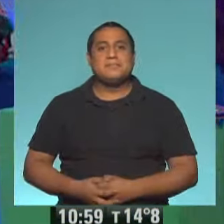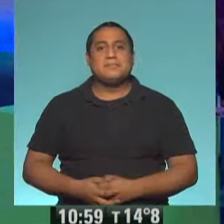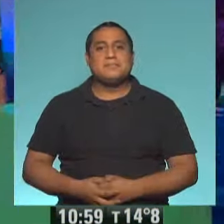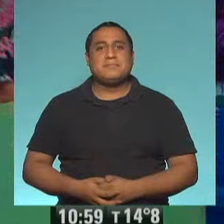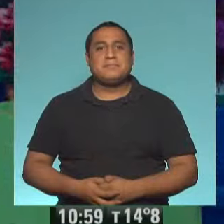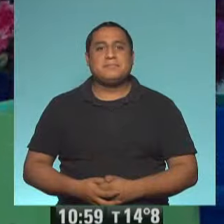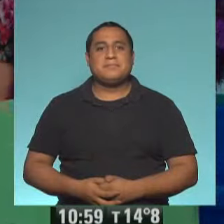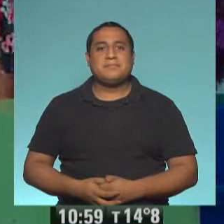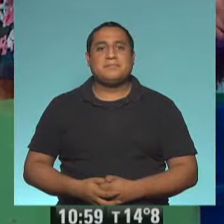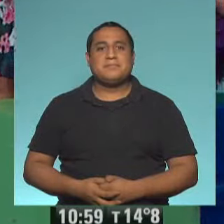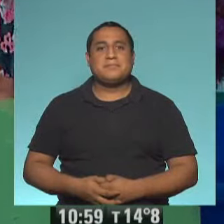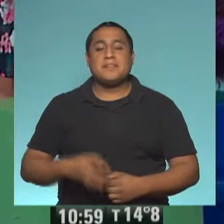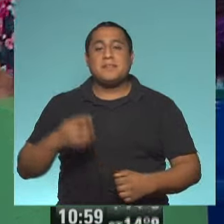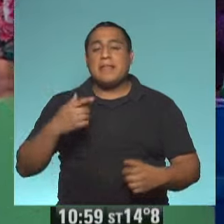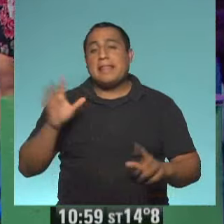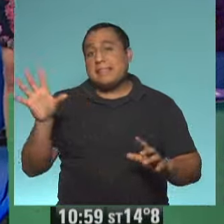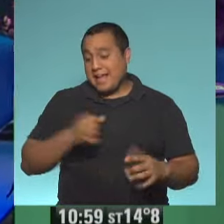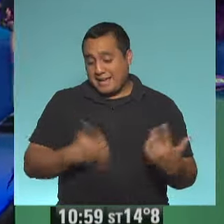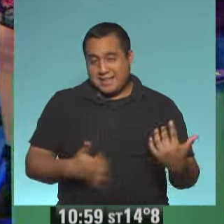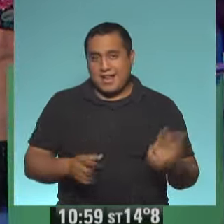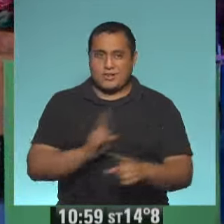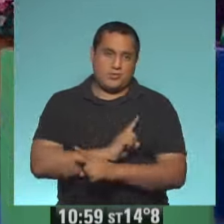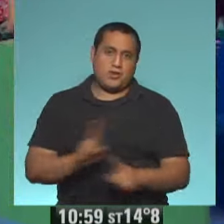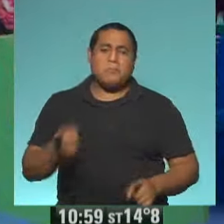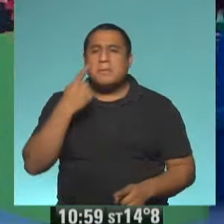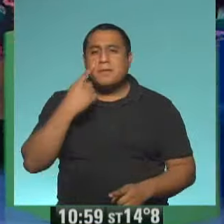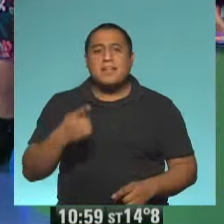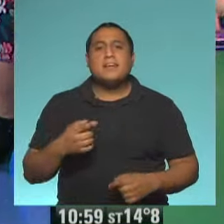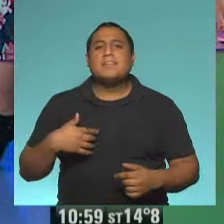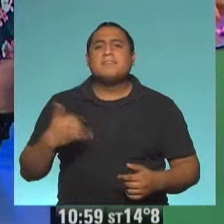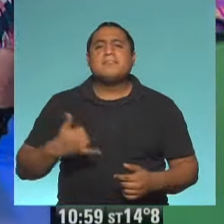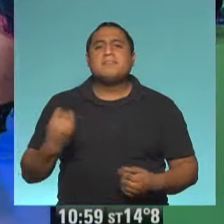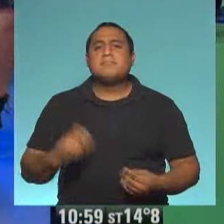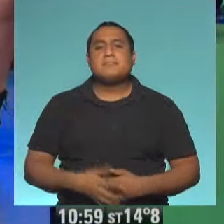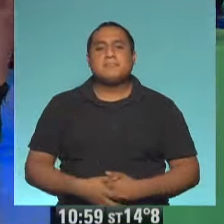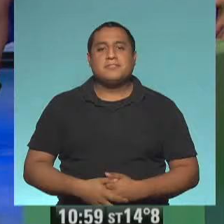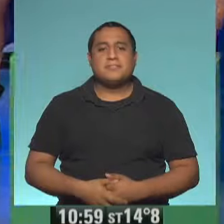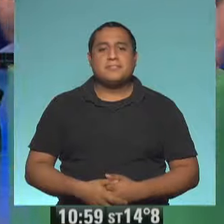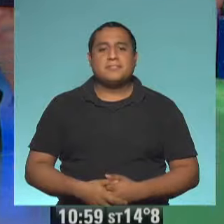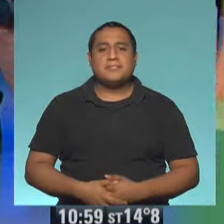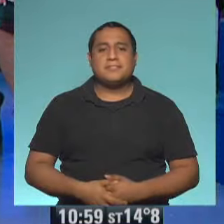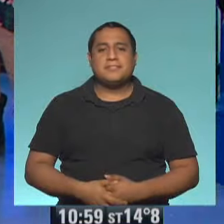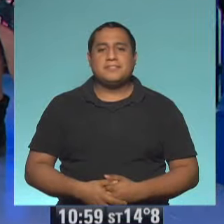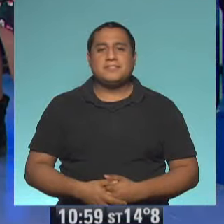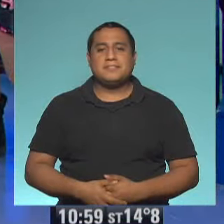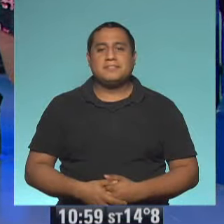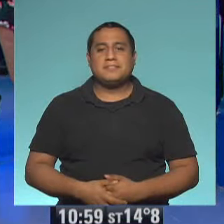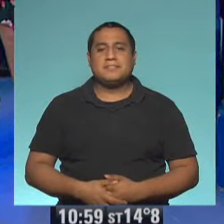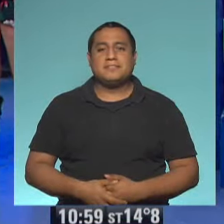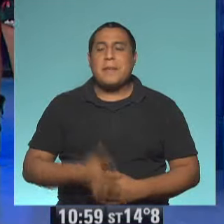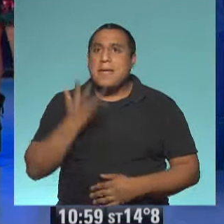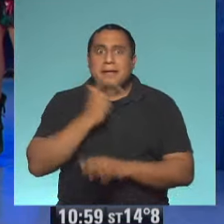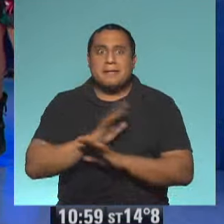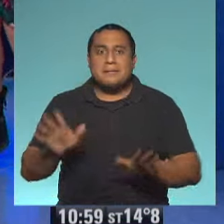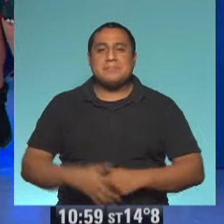justo, ¿eh? Miren, hoy me viene para dar, no traje guitarra porque miren qué tengo hoy acá. Atención. Ay, me encanta.